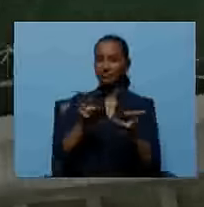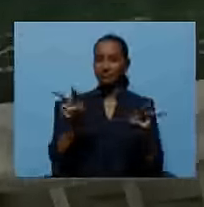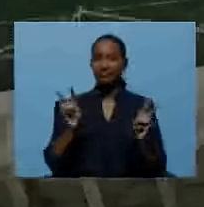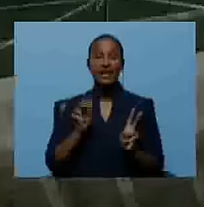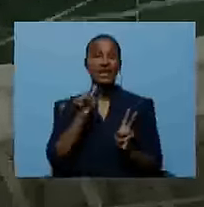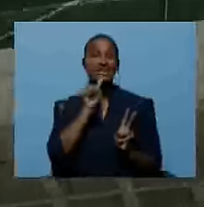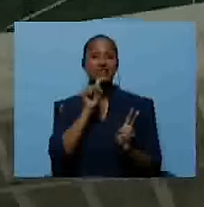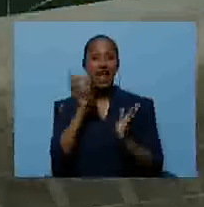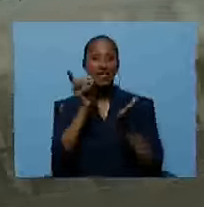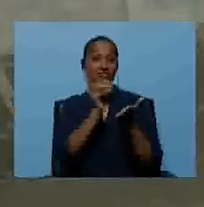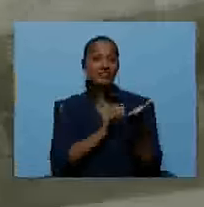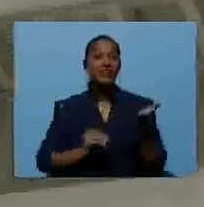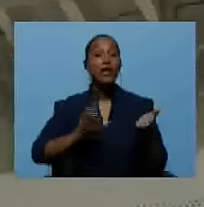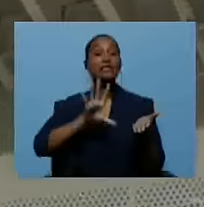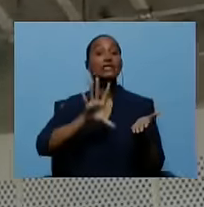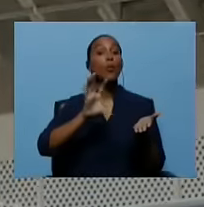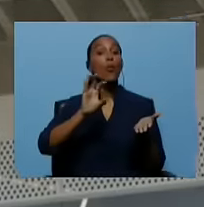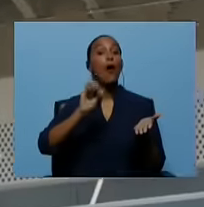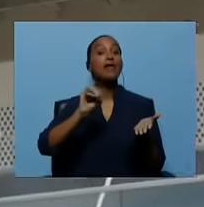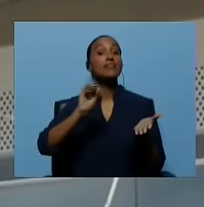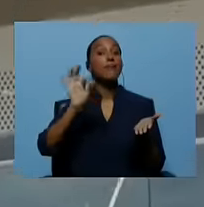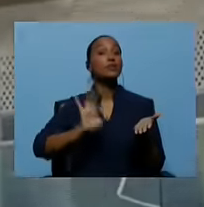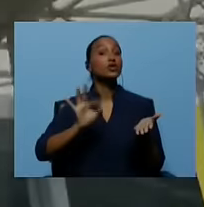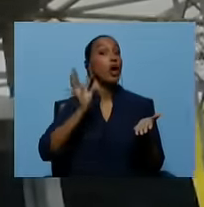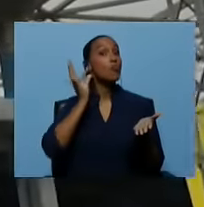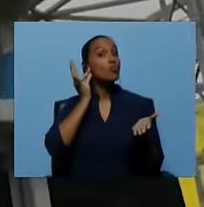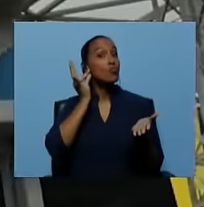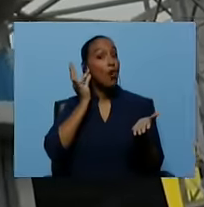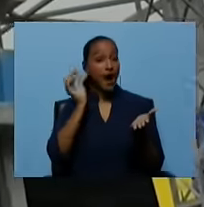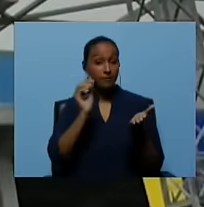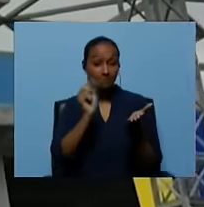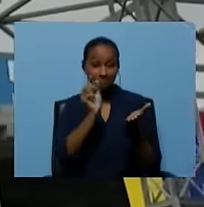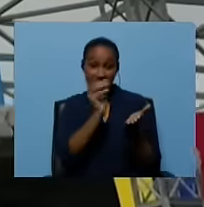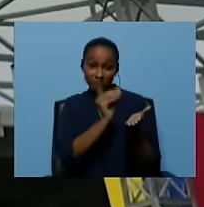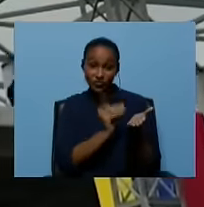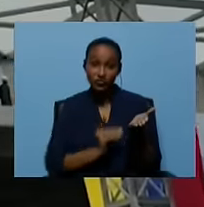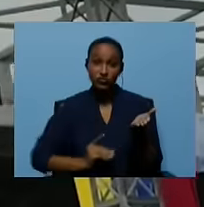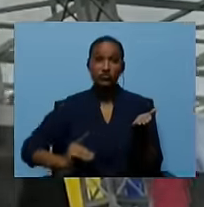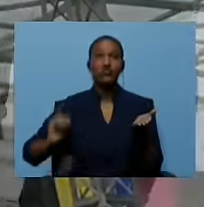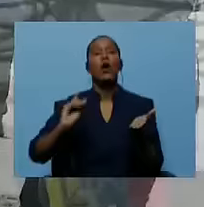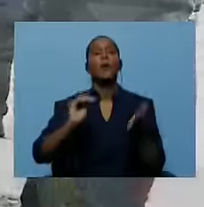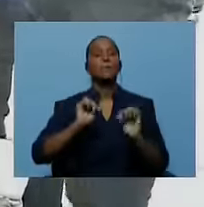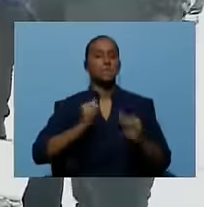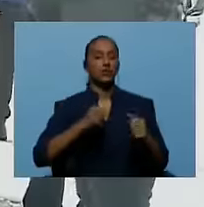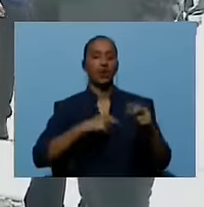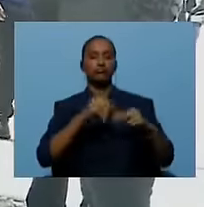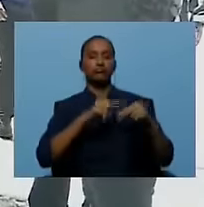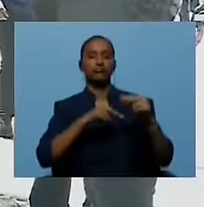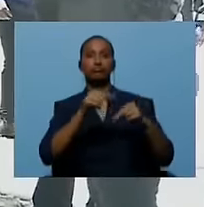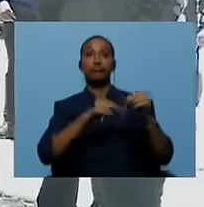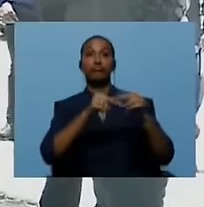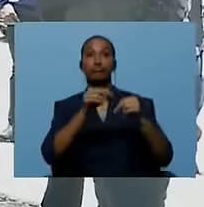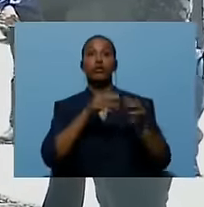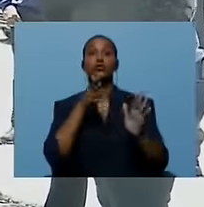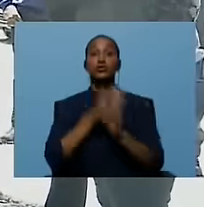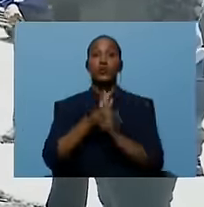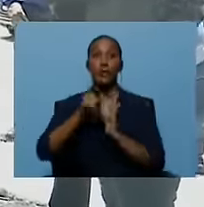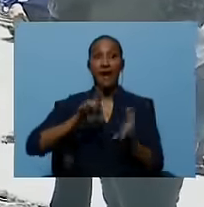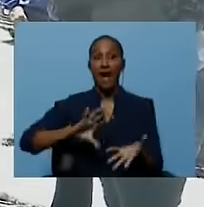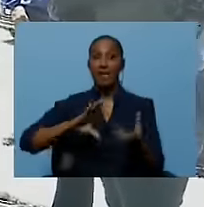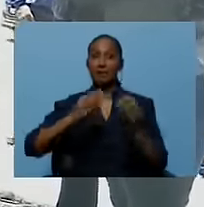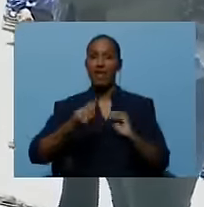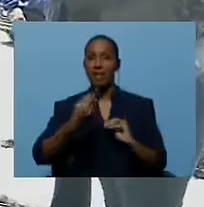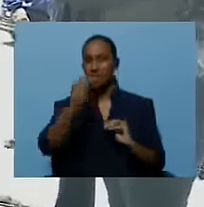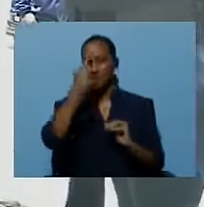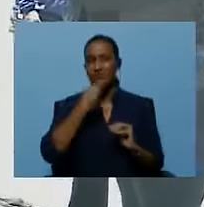mujeres venezolanas. Y la definición filosófica de las asignaturas, las necesidades curriculares, los perfiles de carrera,